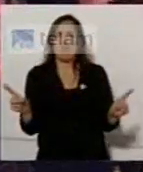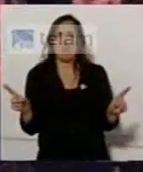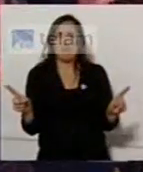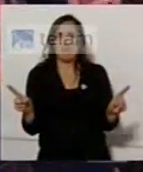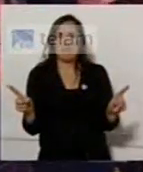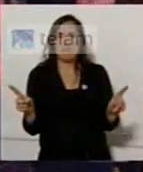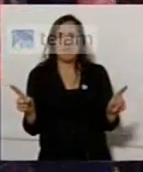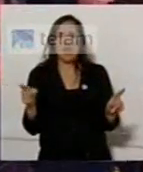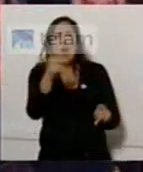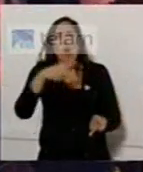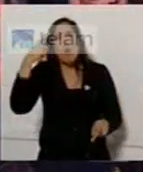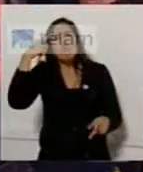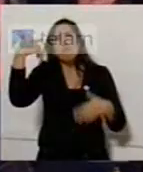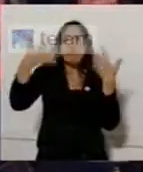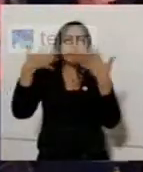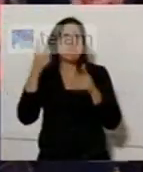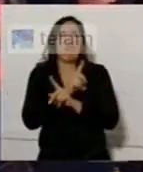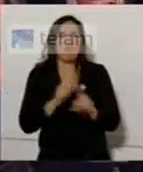No se confundan.